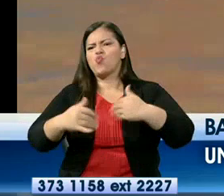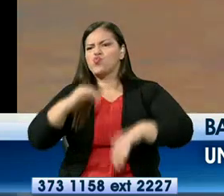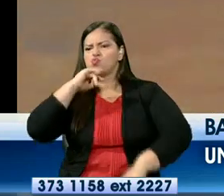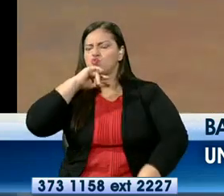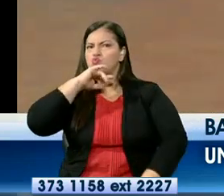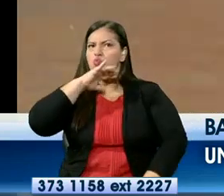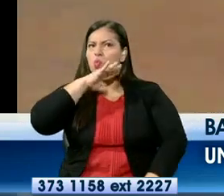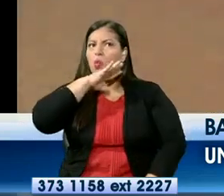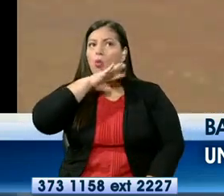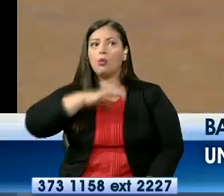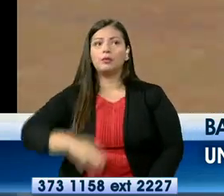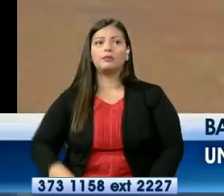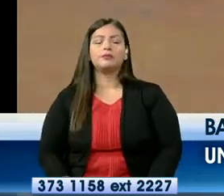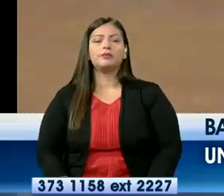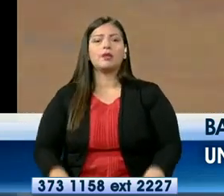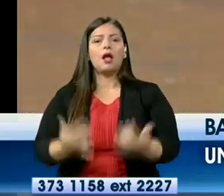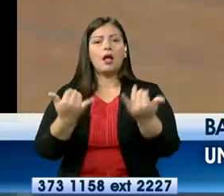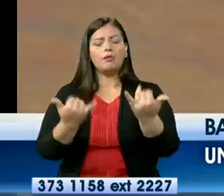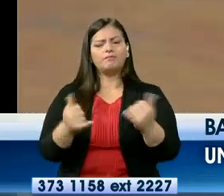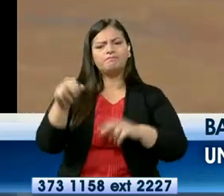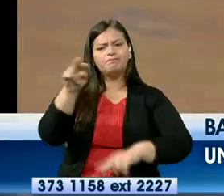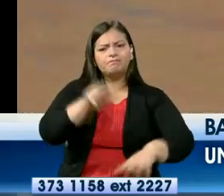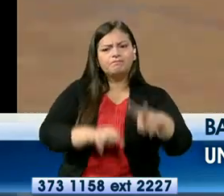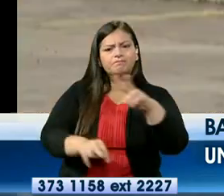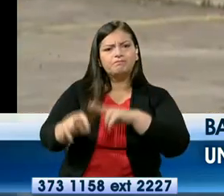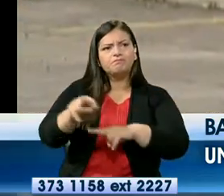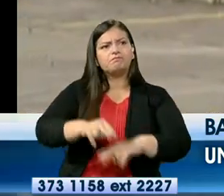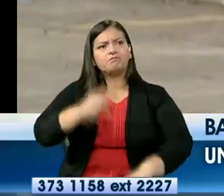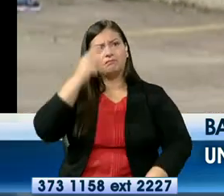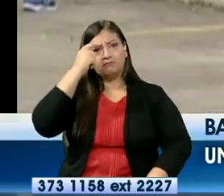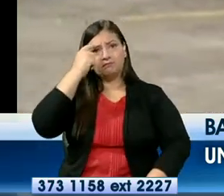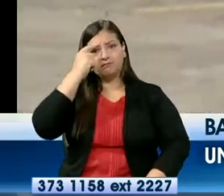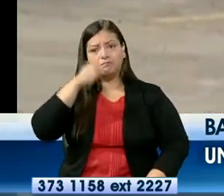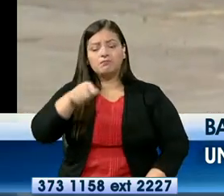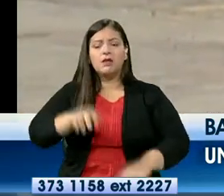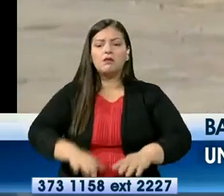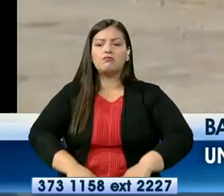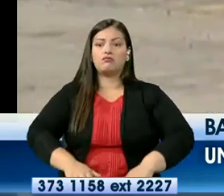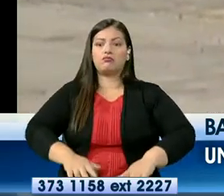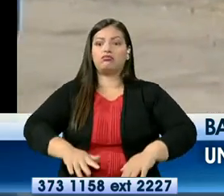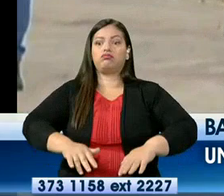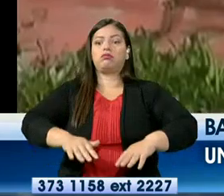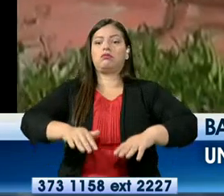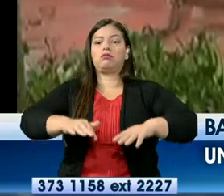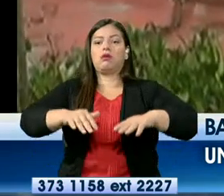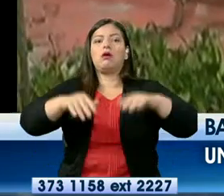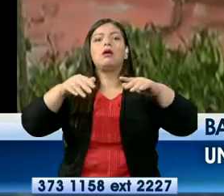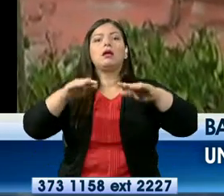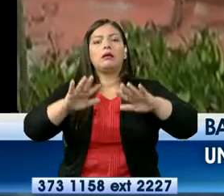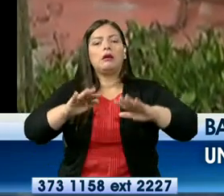marea sean las apropiadas para ejecutar los trabajos. En eso que unos dicen que fue un accidente,